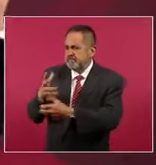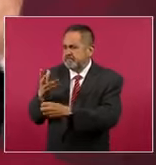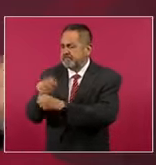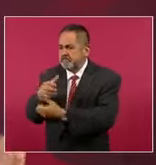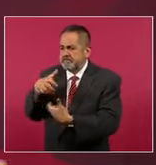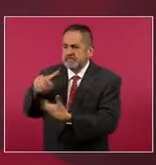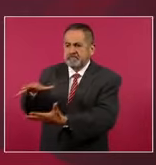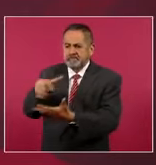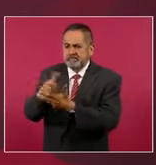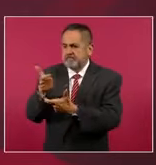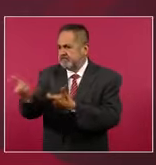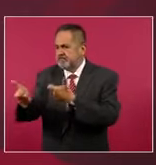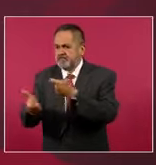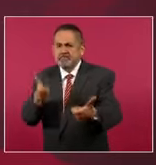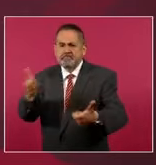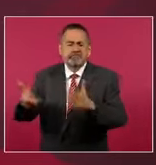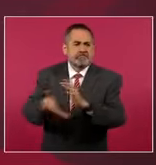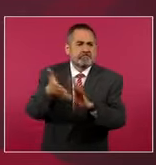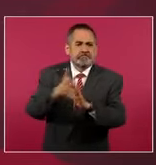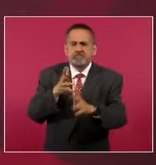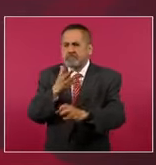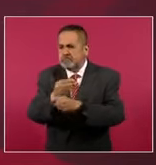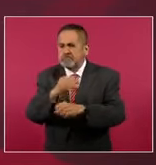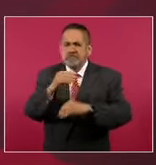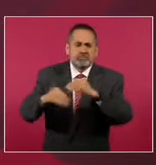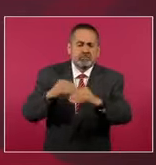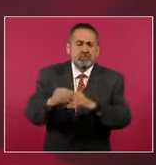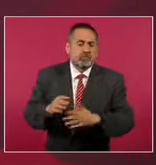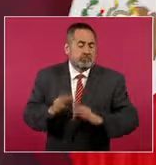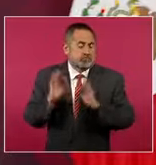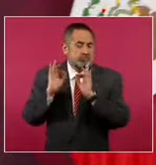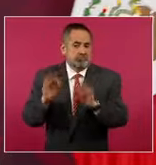inversión pública. Todo eran concesiones.